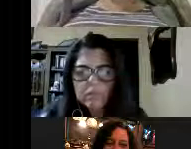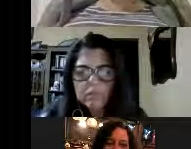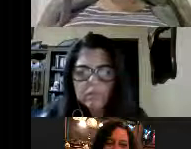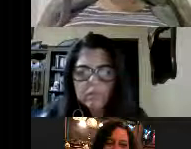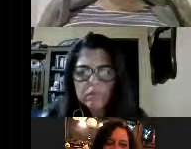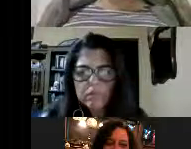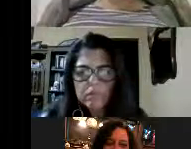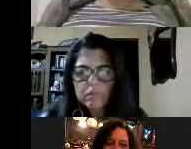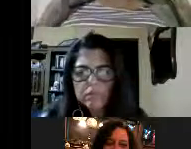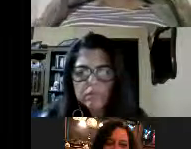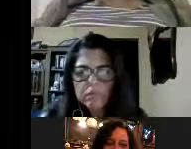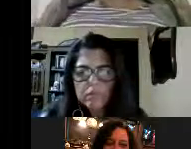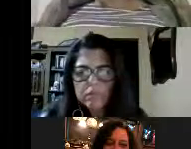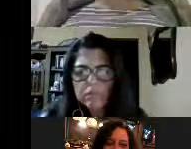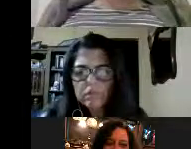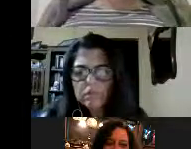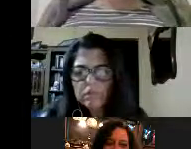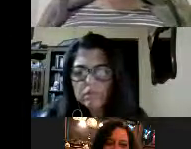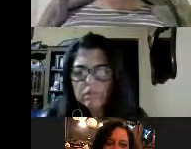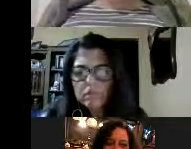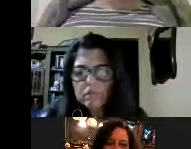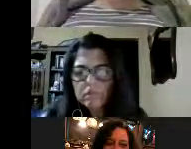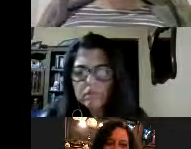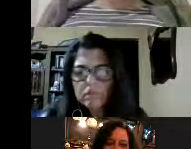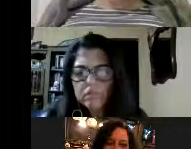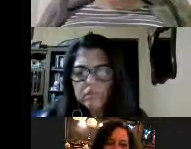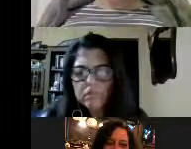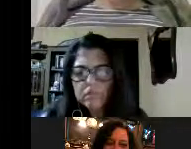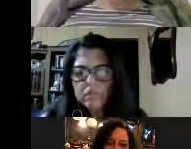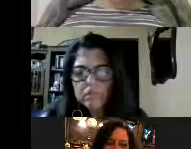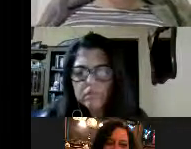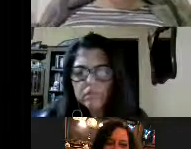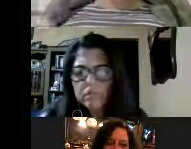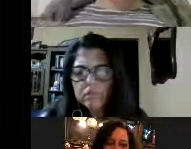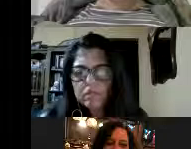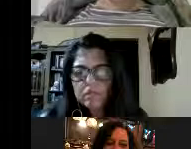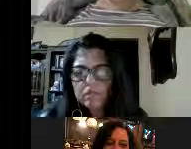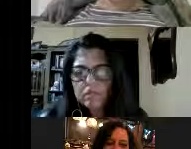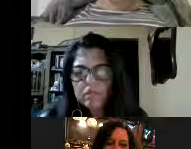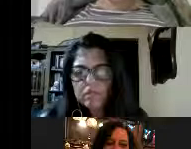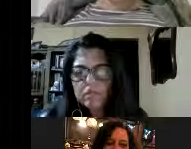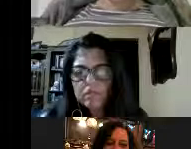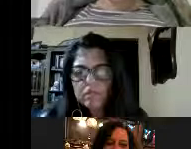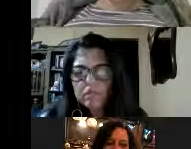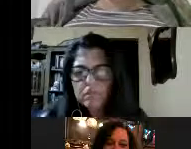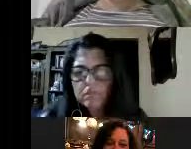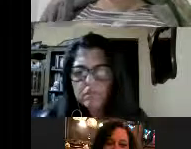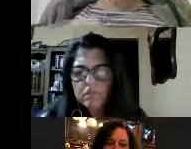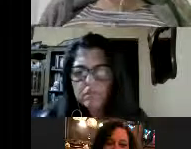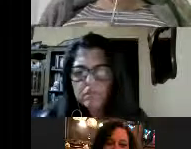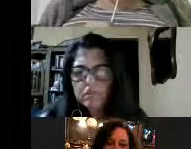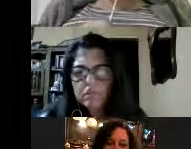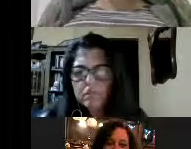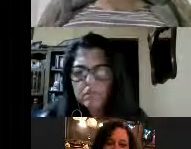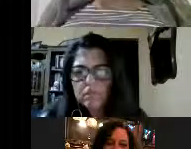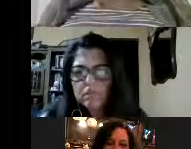mismo. Lo mismo que le pasa a una embarazada con VIH, ¿no? O sea, sí, no está bueno, no está bueno ser el que te digan